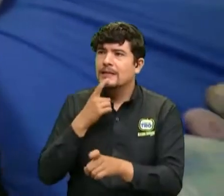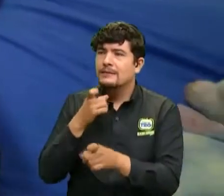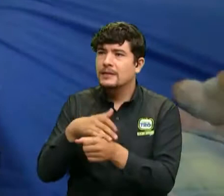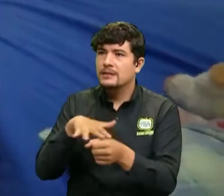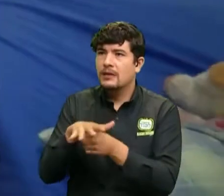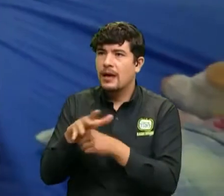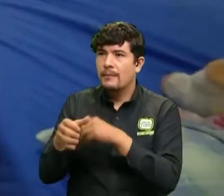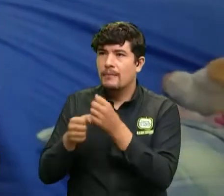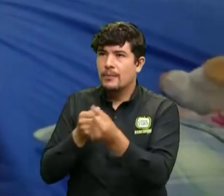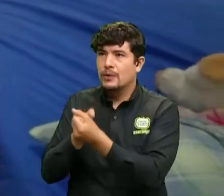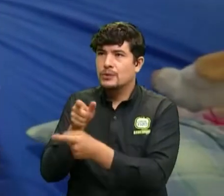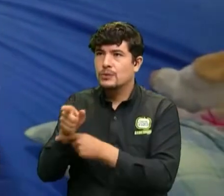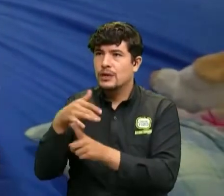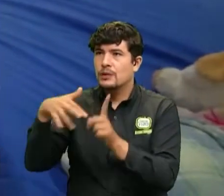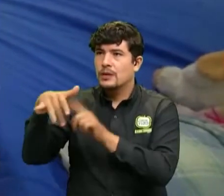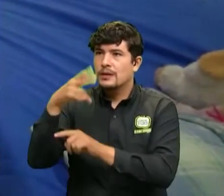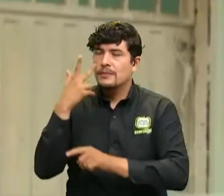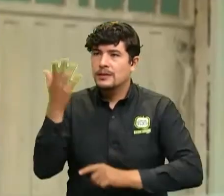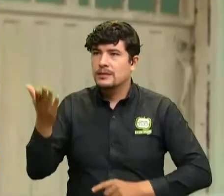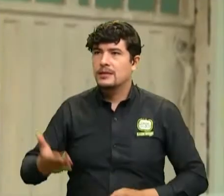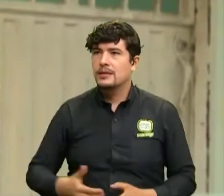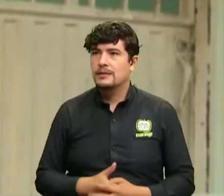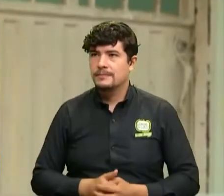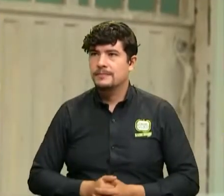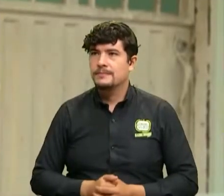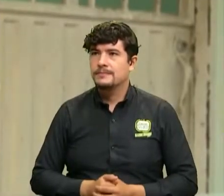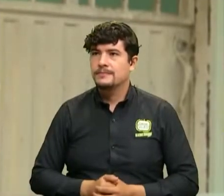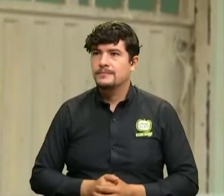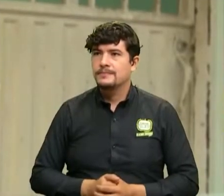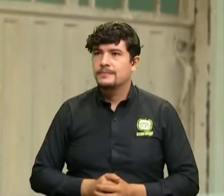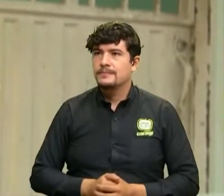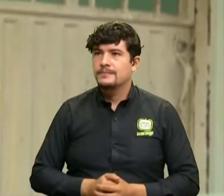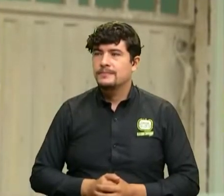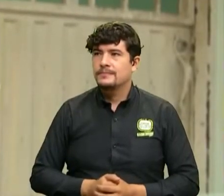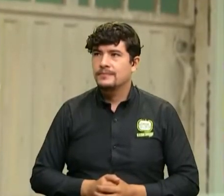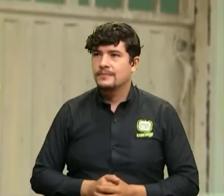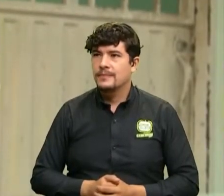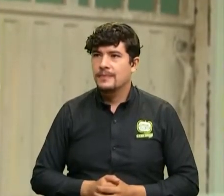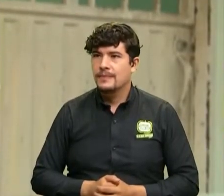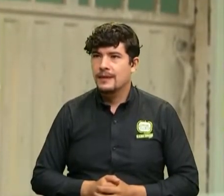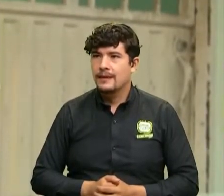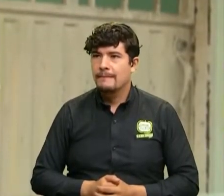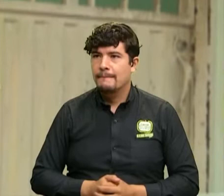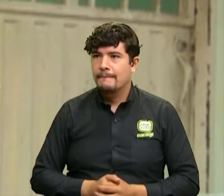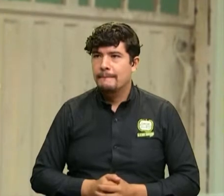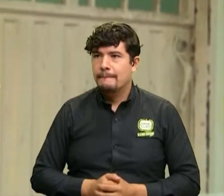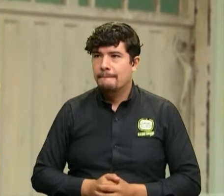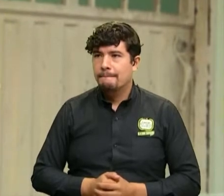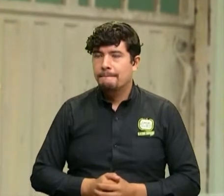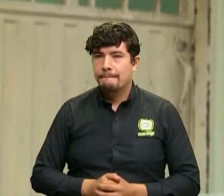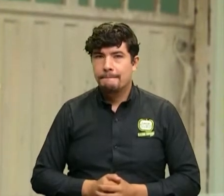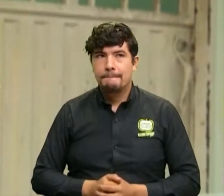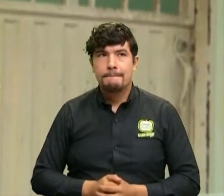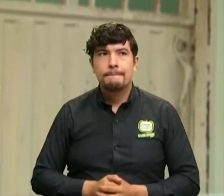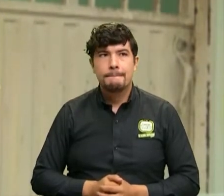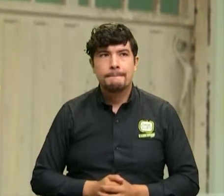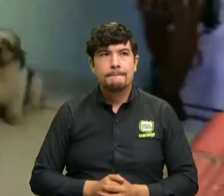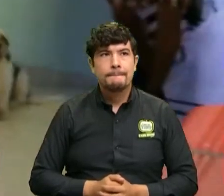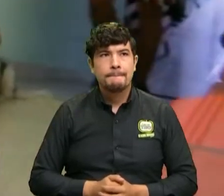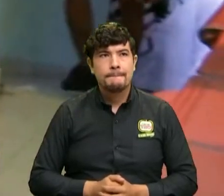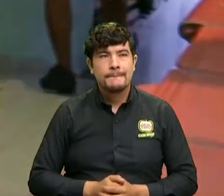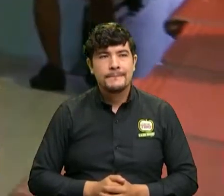para realizar sus tareas diarias. La atención fue buenísima. A mí me atendieron bastante bien aquí los